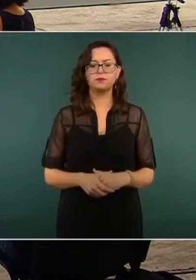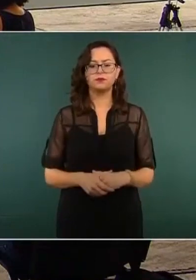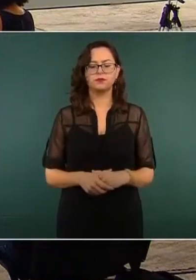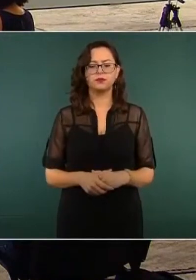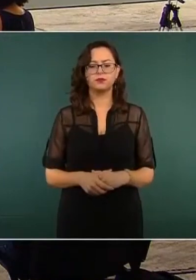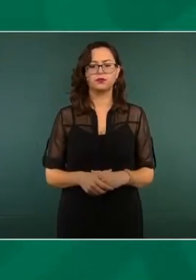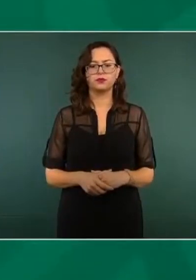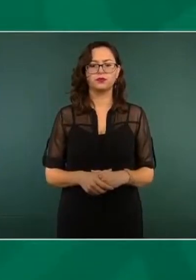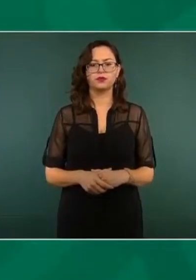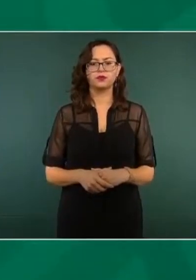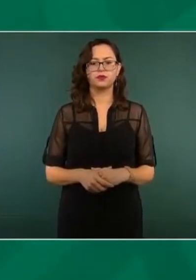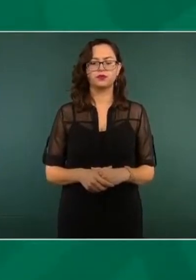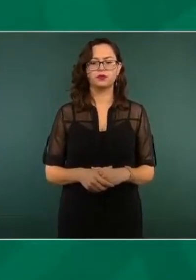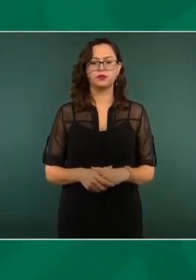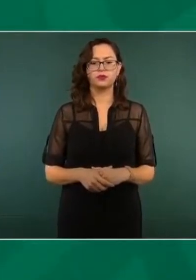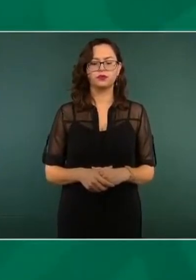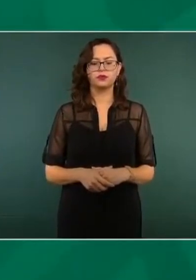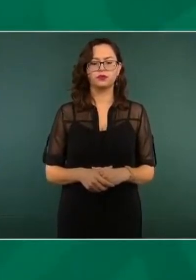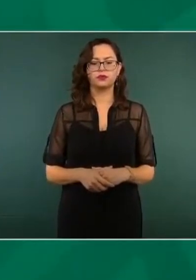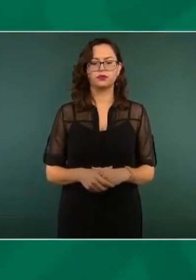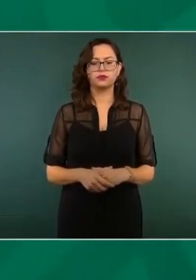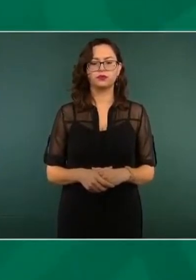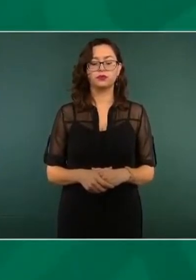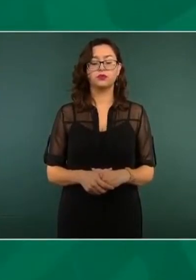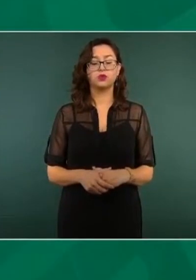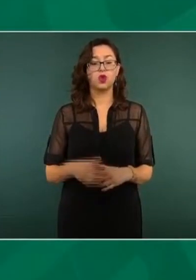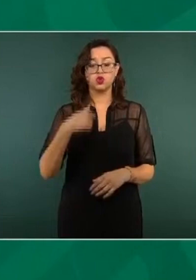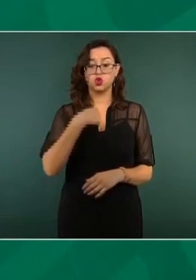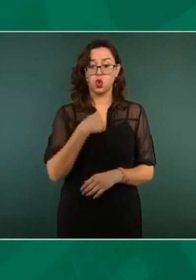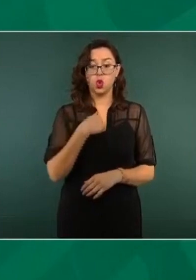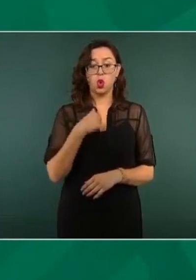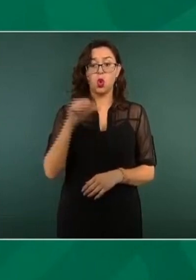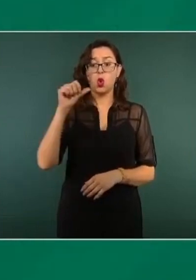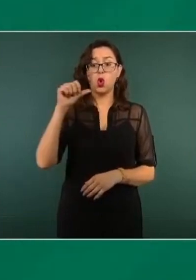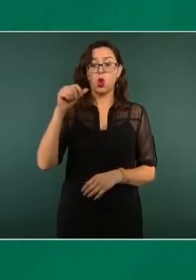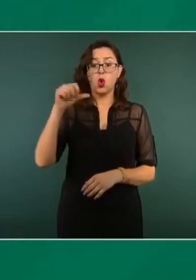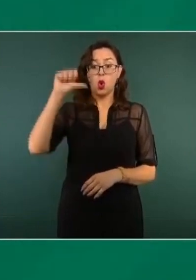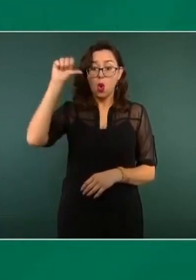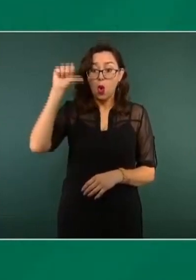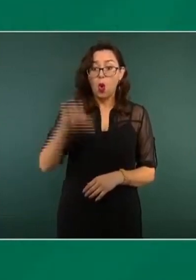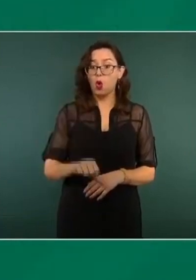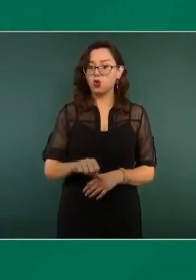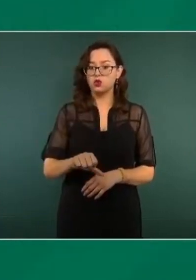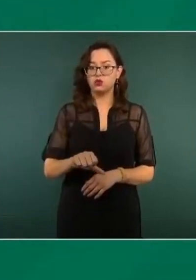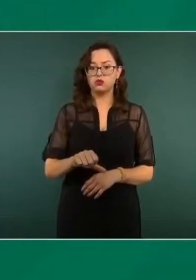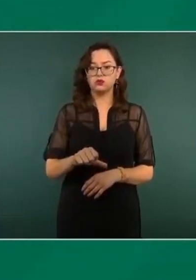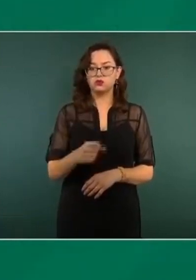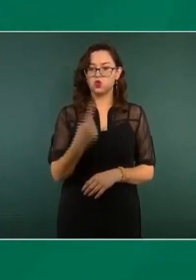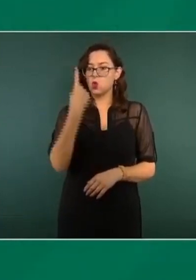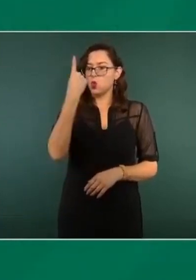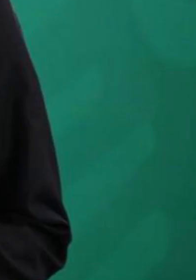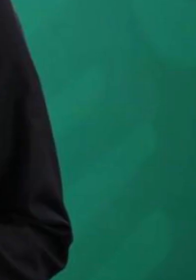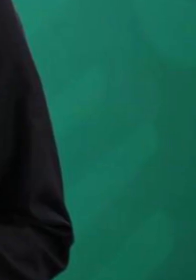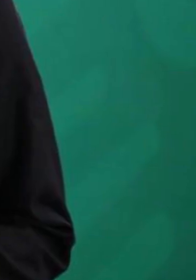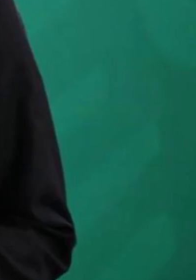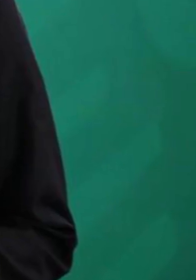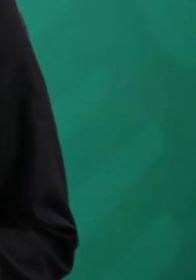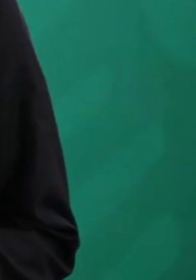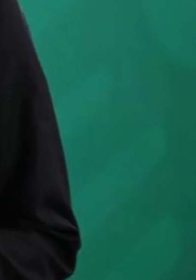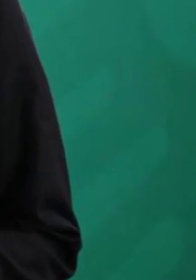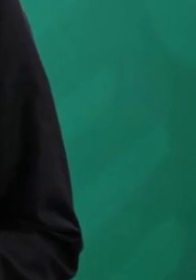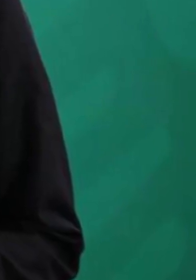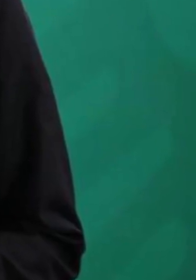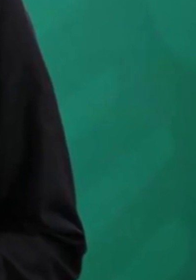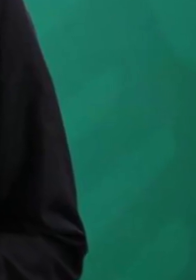será el único posicionamiento público que daré a este respecto. Por su parte,